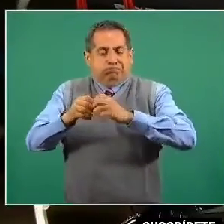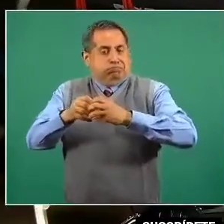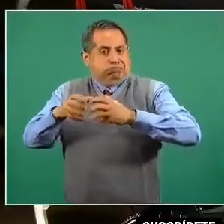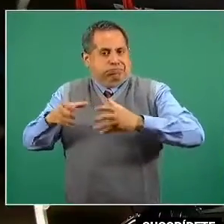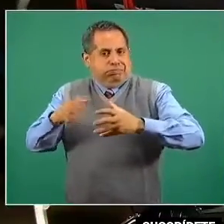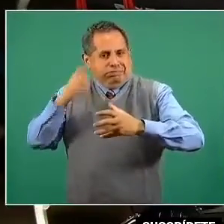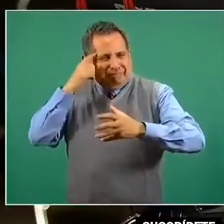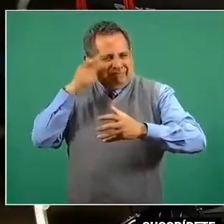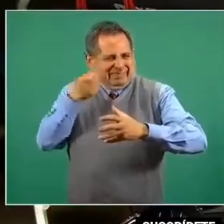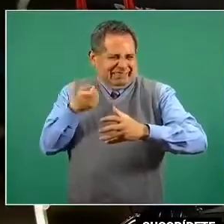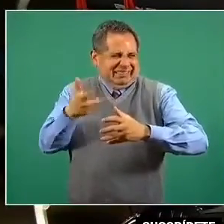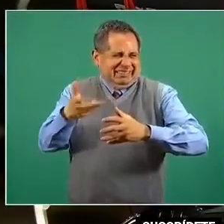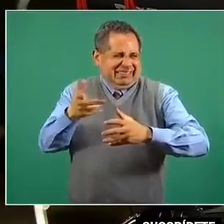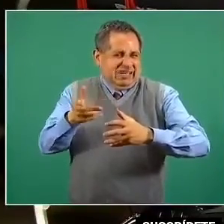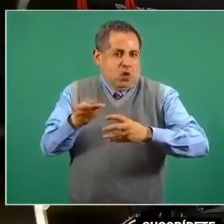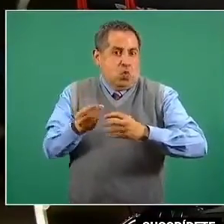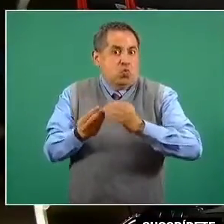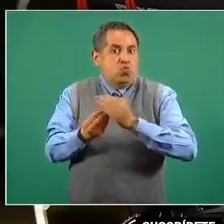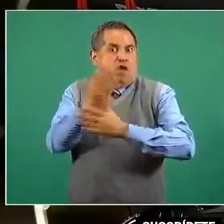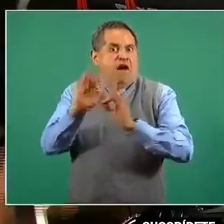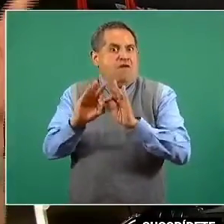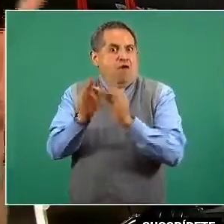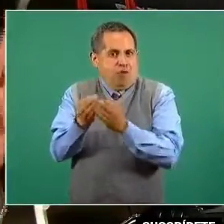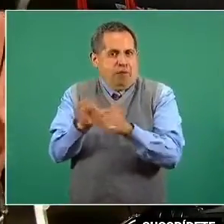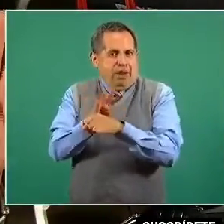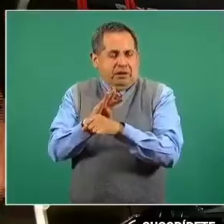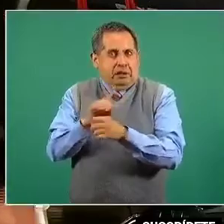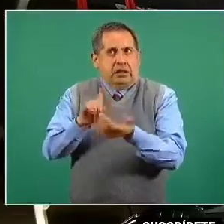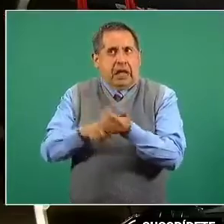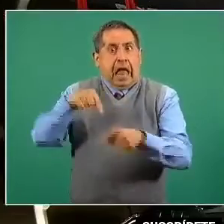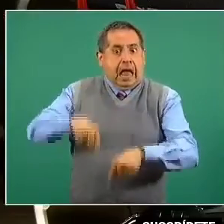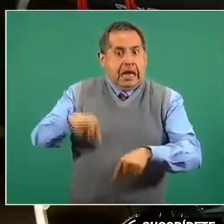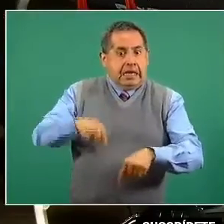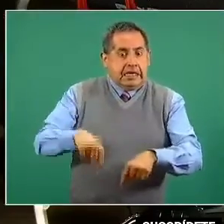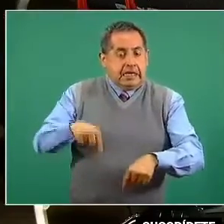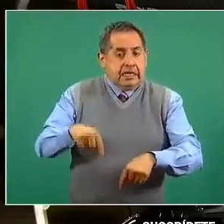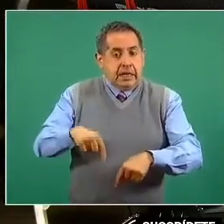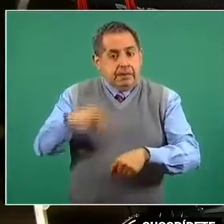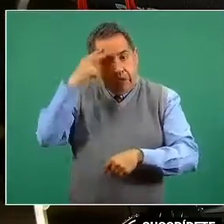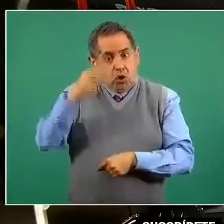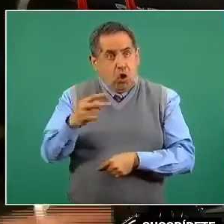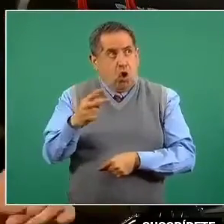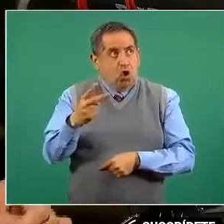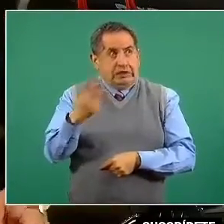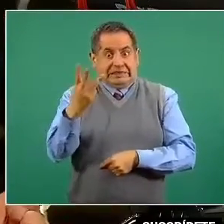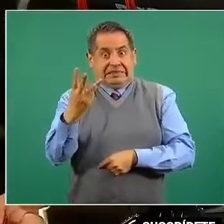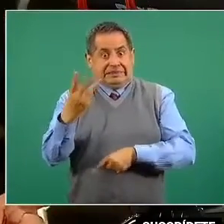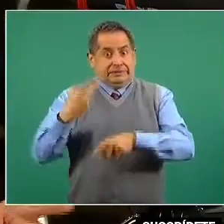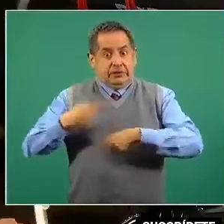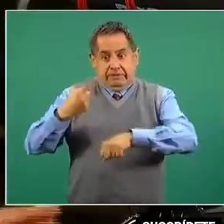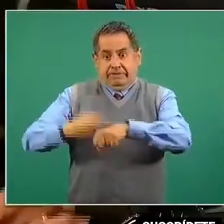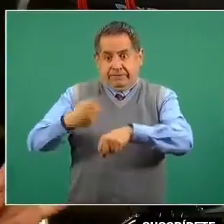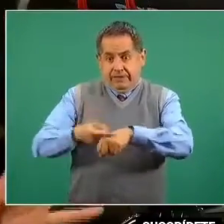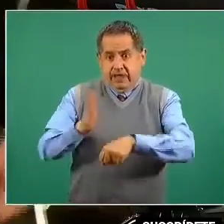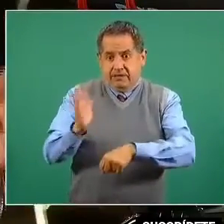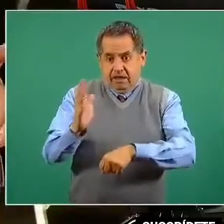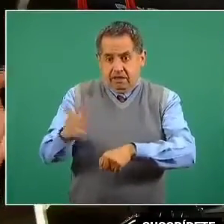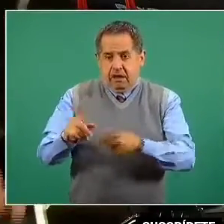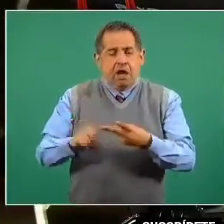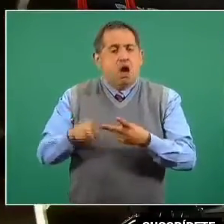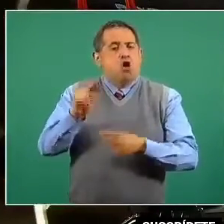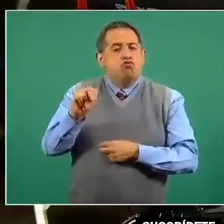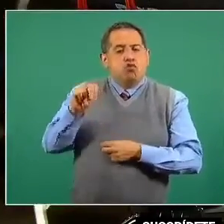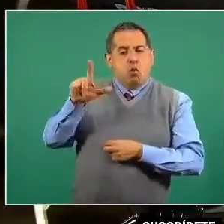la inglesa, que ya se conoce que están 3 pacientes en el país, hay uno de Nuevo León que todavía